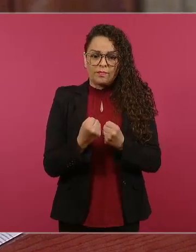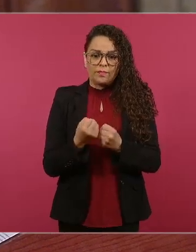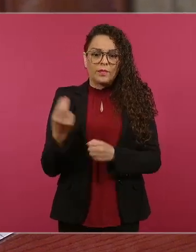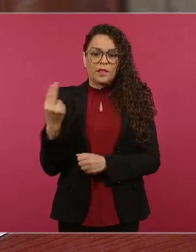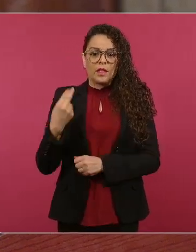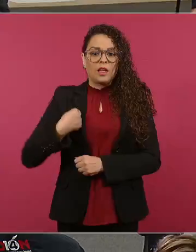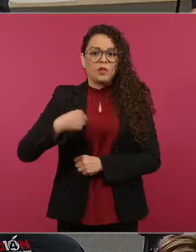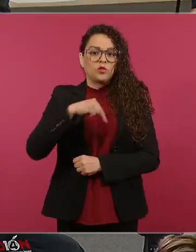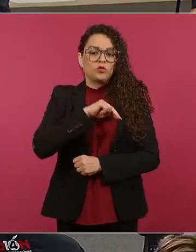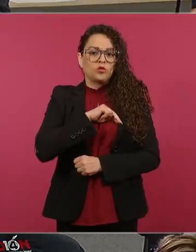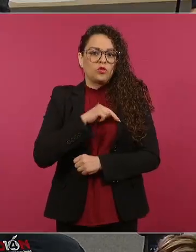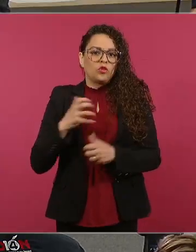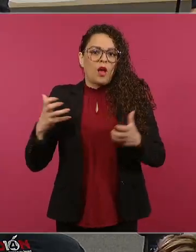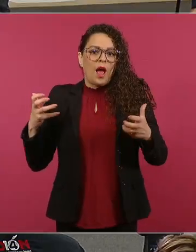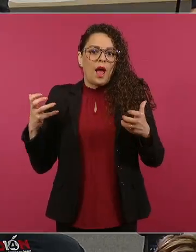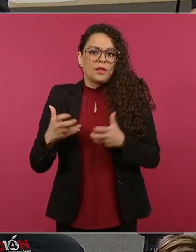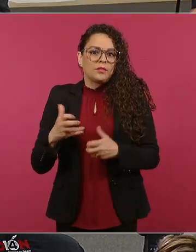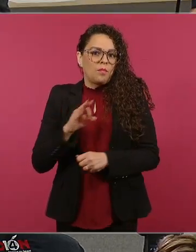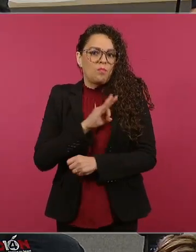hecho.